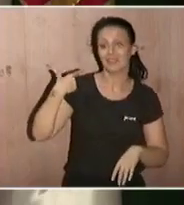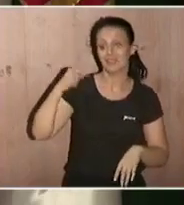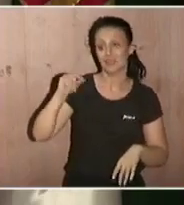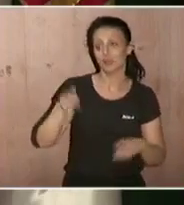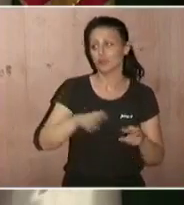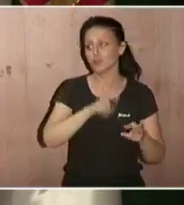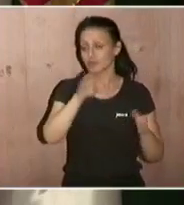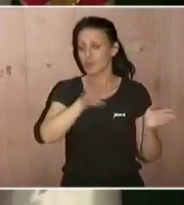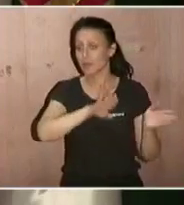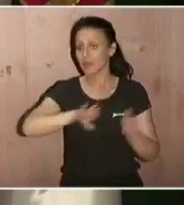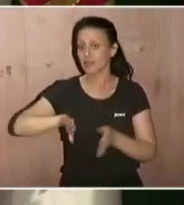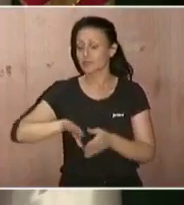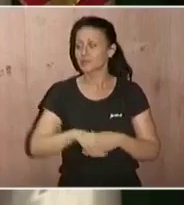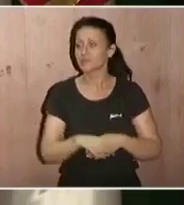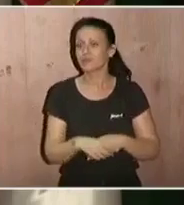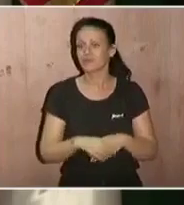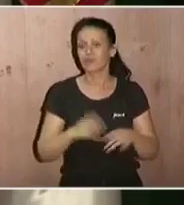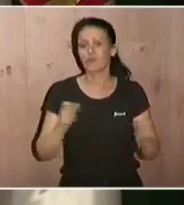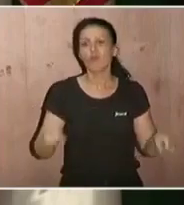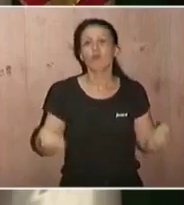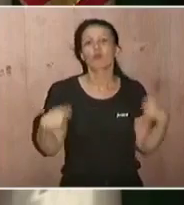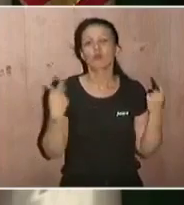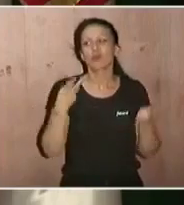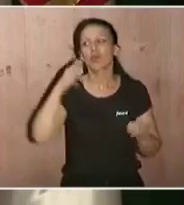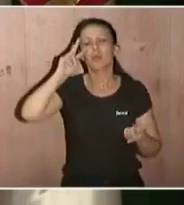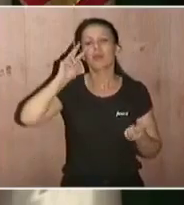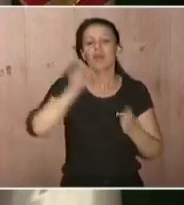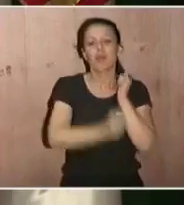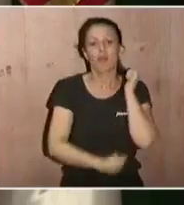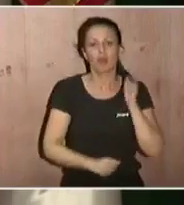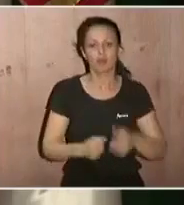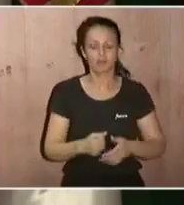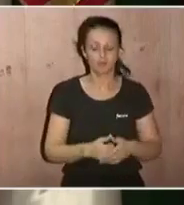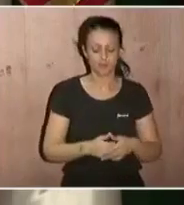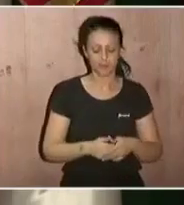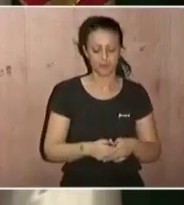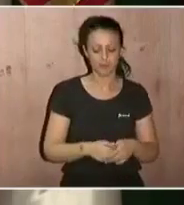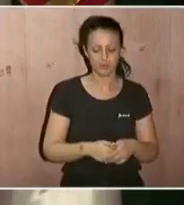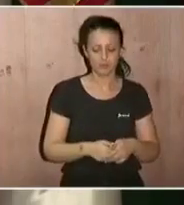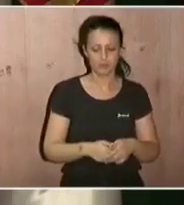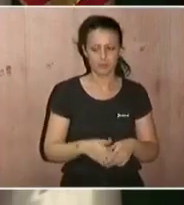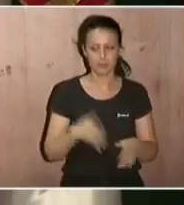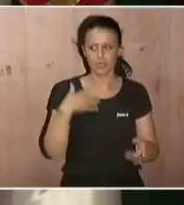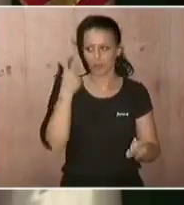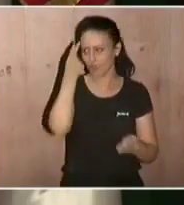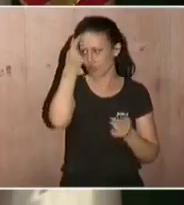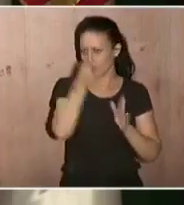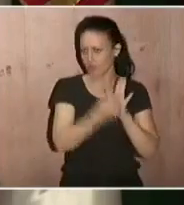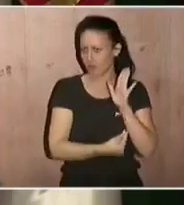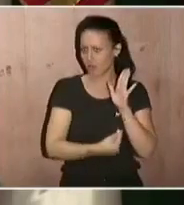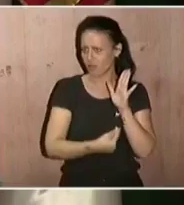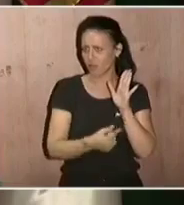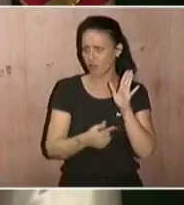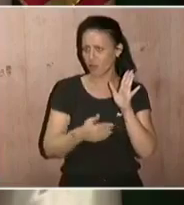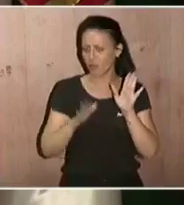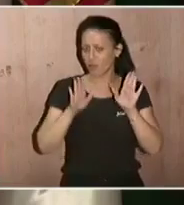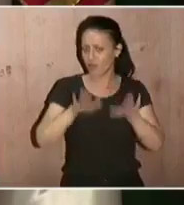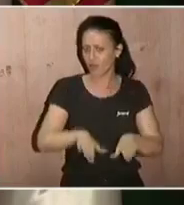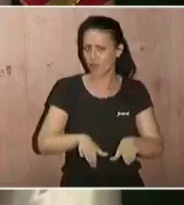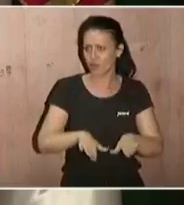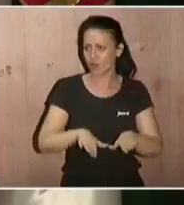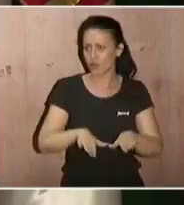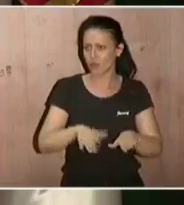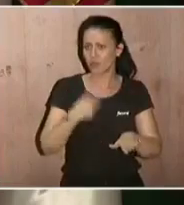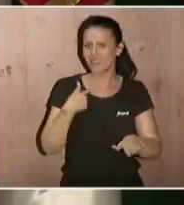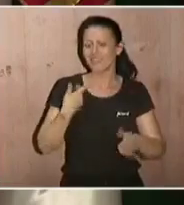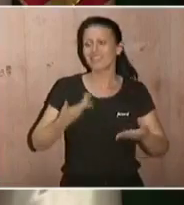sería la consecuencia de esta experiencia? Pues ha forjado mi criterio favorable a la necesidad de que